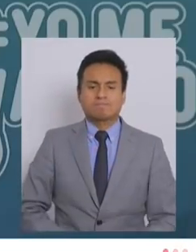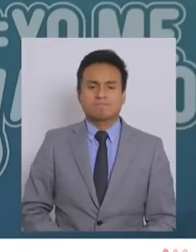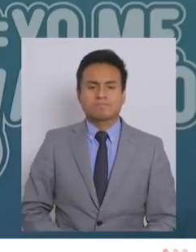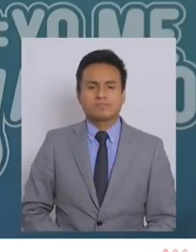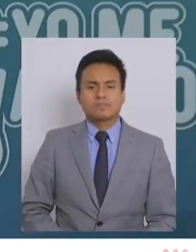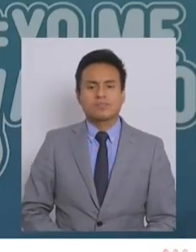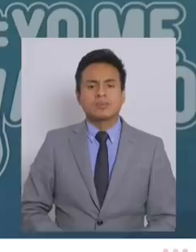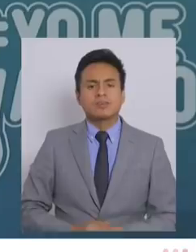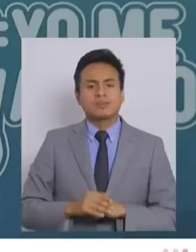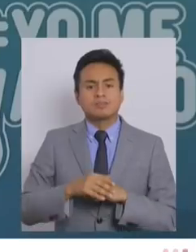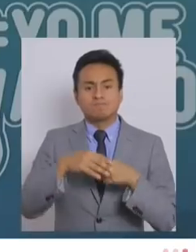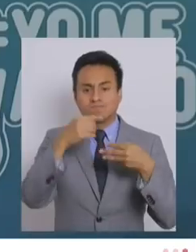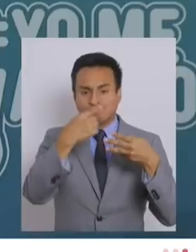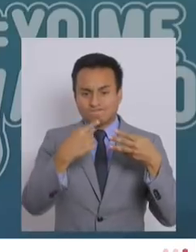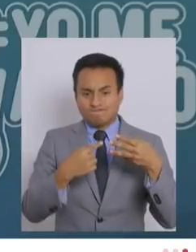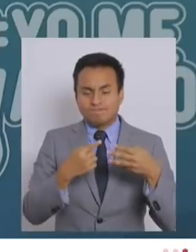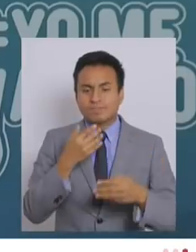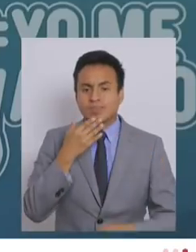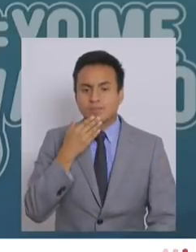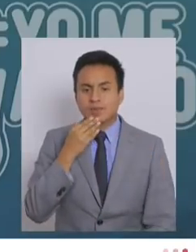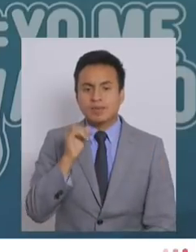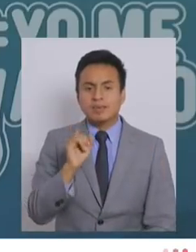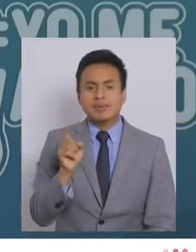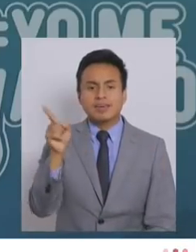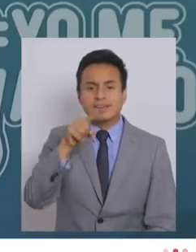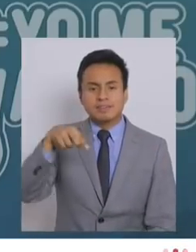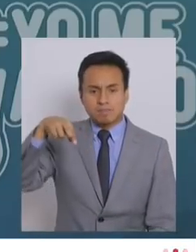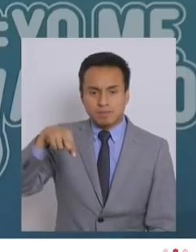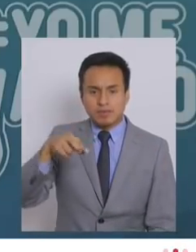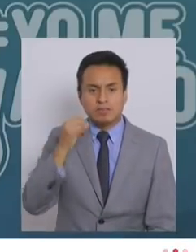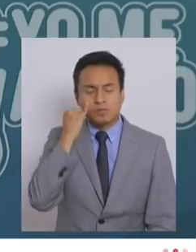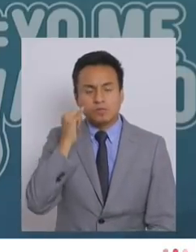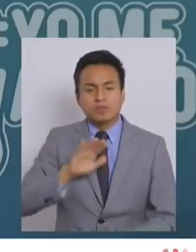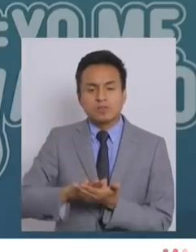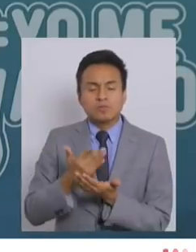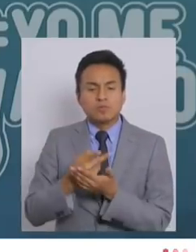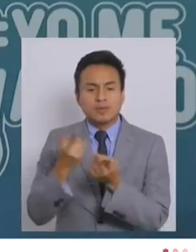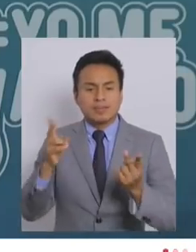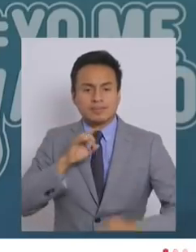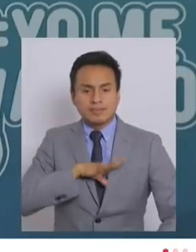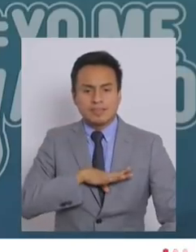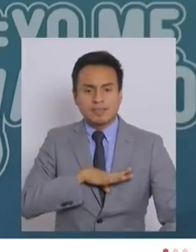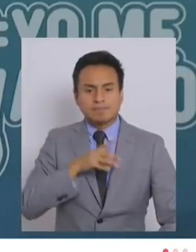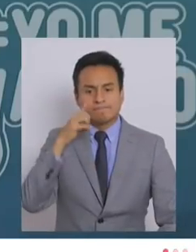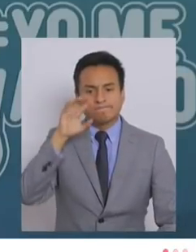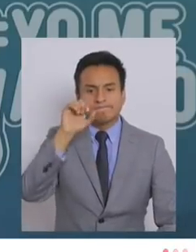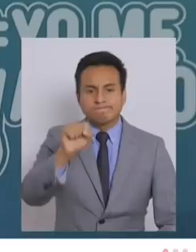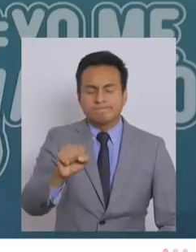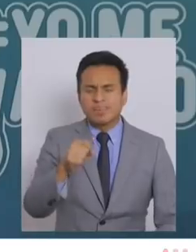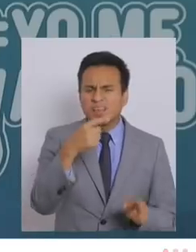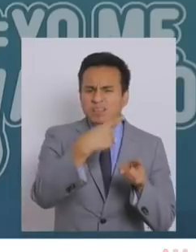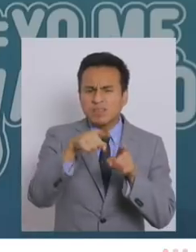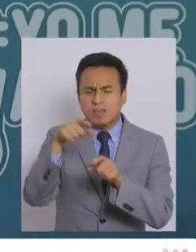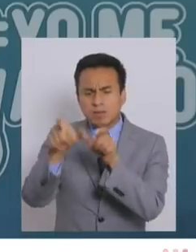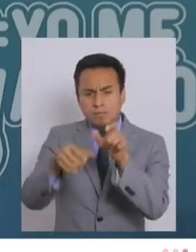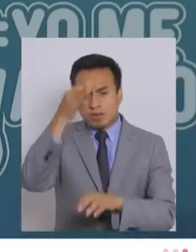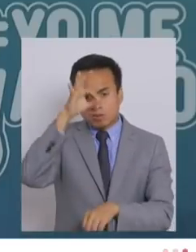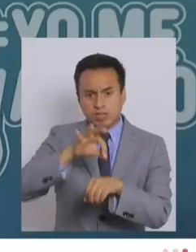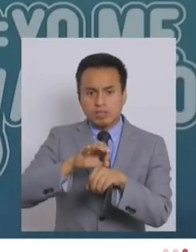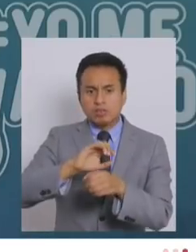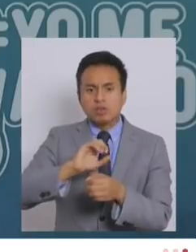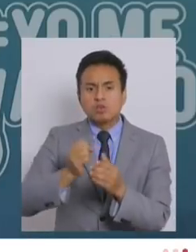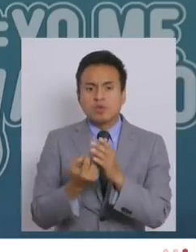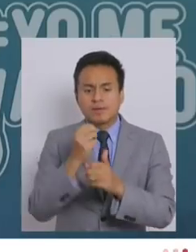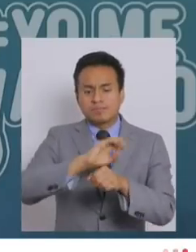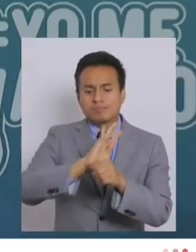junto a esto el s&p el instituto de salud pública de chile ha detectado varios pacientes con las nuevas